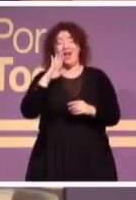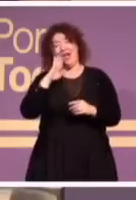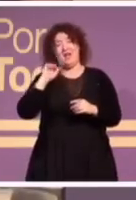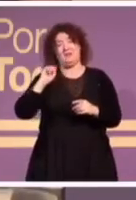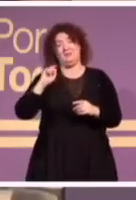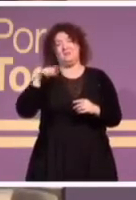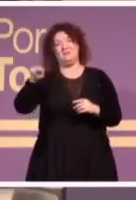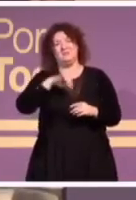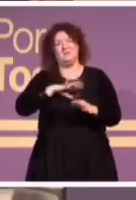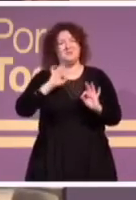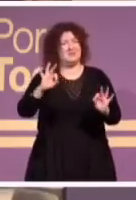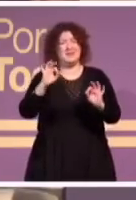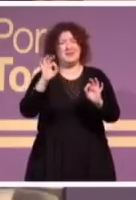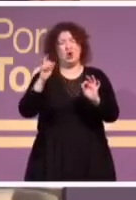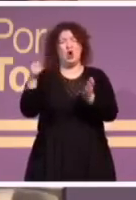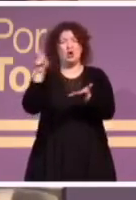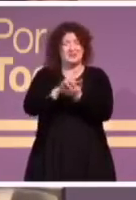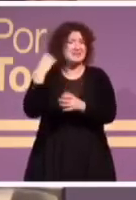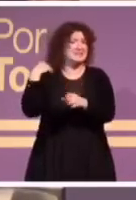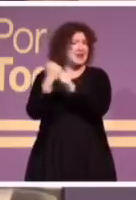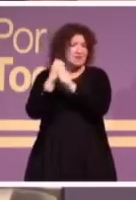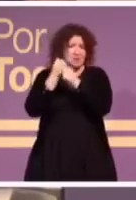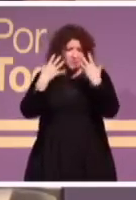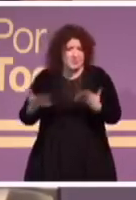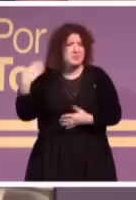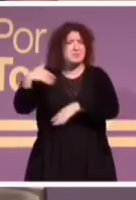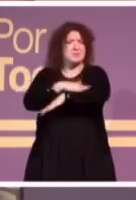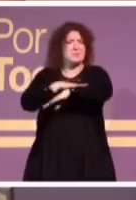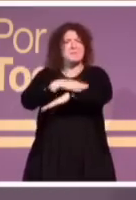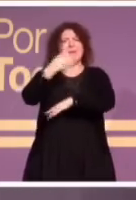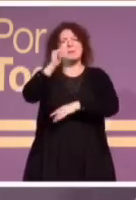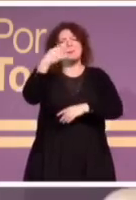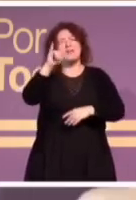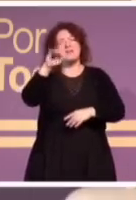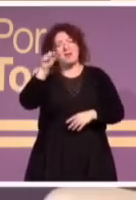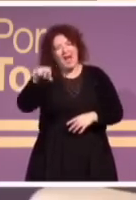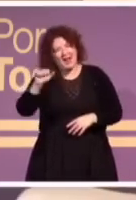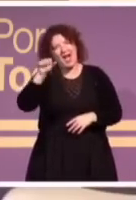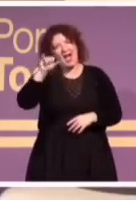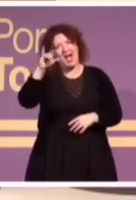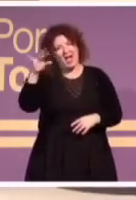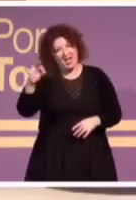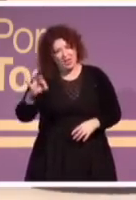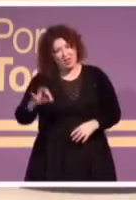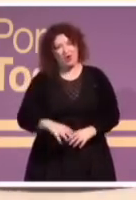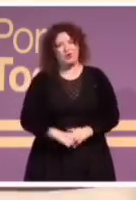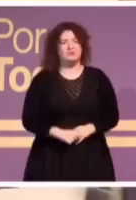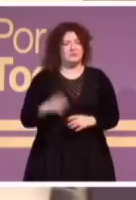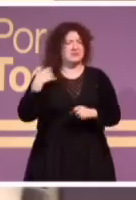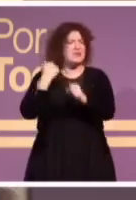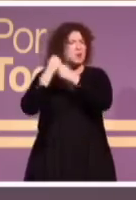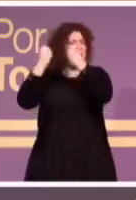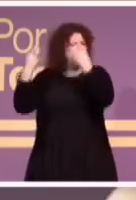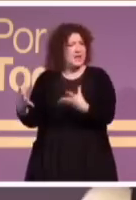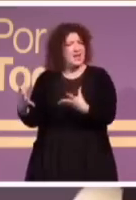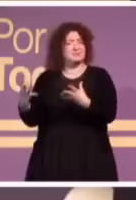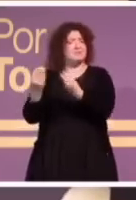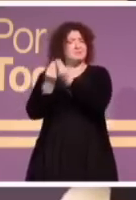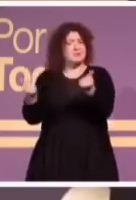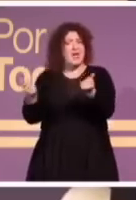restituir el trabajo bien hecho de la ministra Viviana Aído, la primera ministra de Igualdad de España.